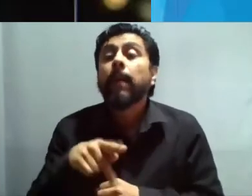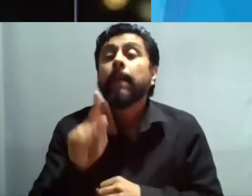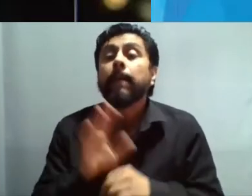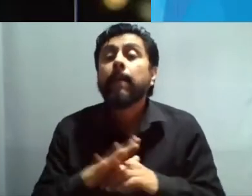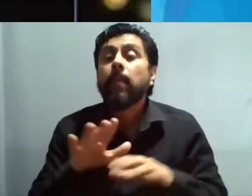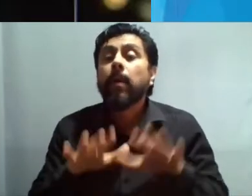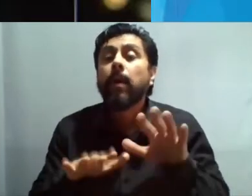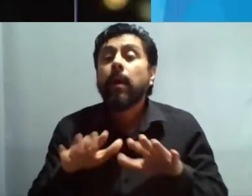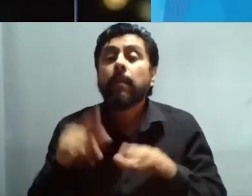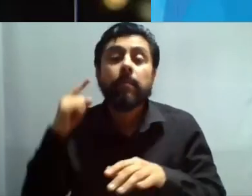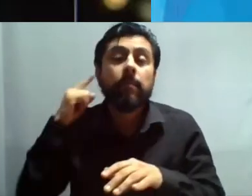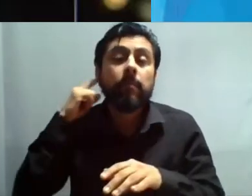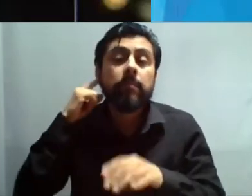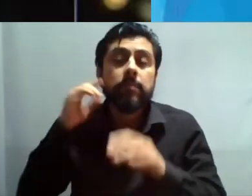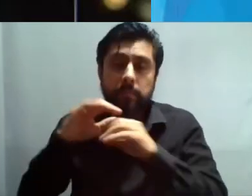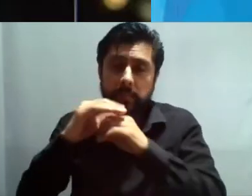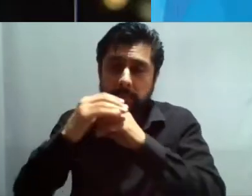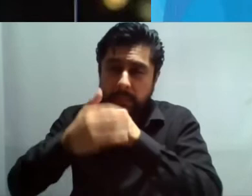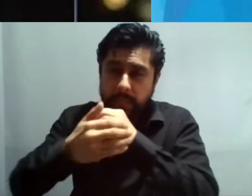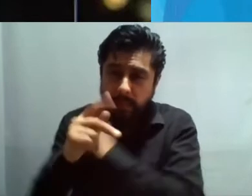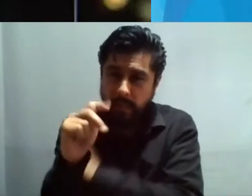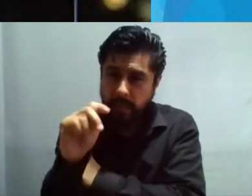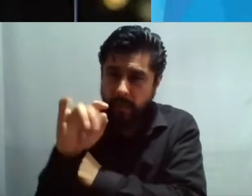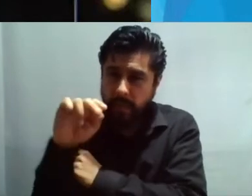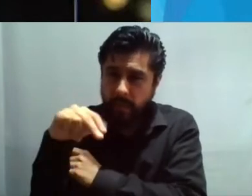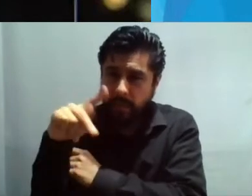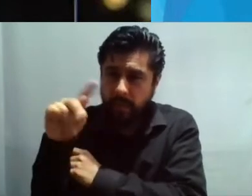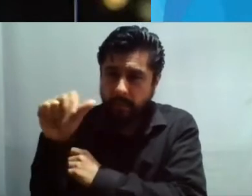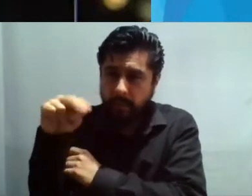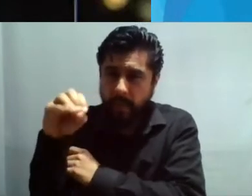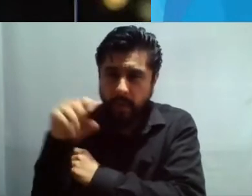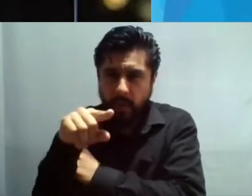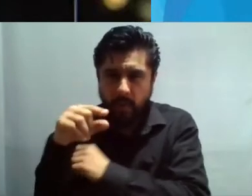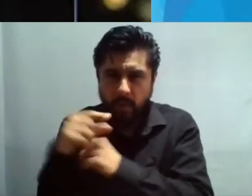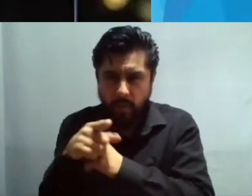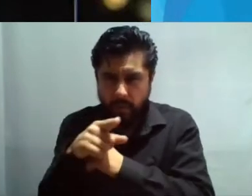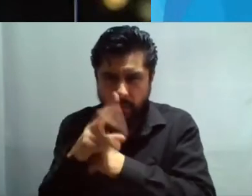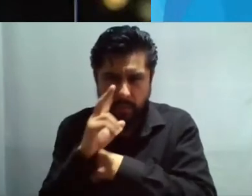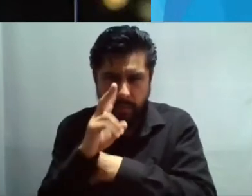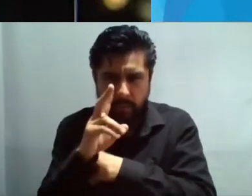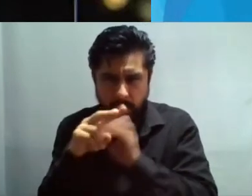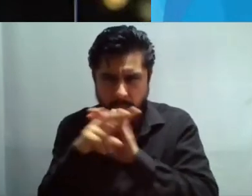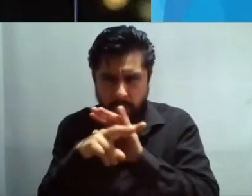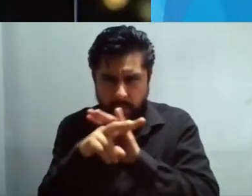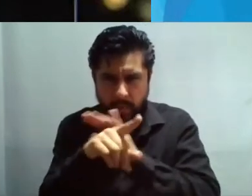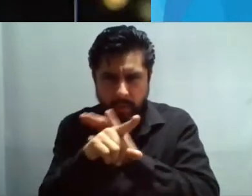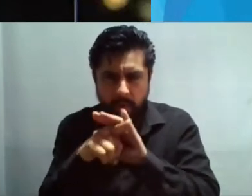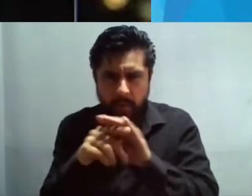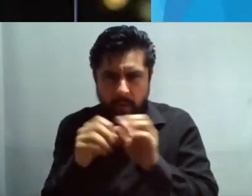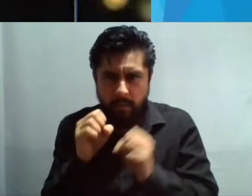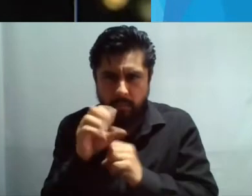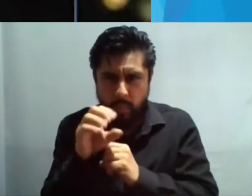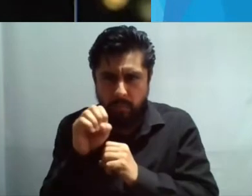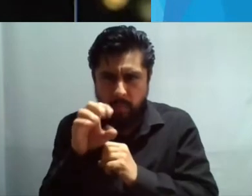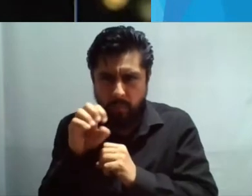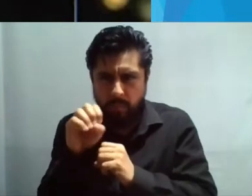del tímpano, así como lo vemos, hay arterias que está latiendo, así como se veía en el video, está latiendo la imagen. Si